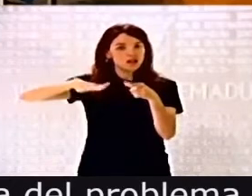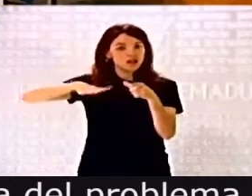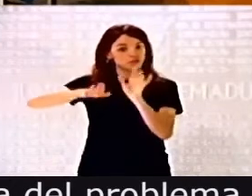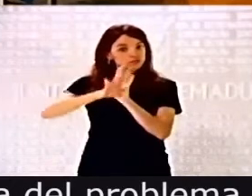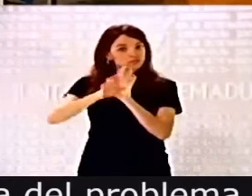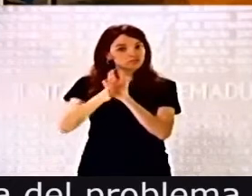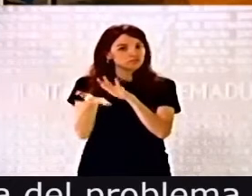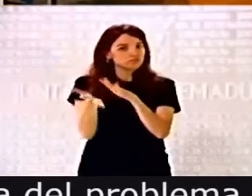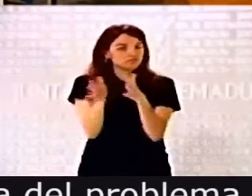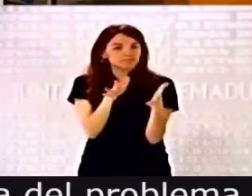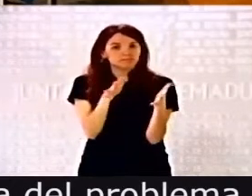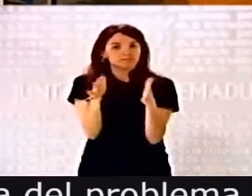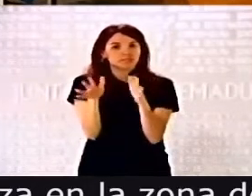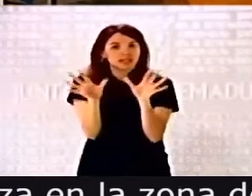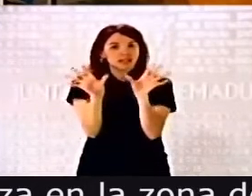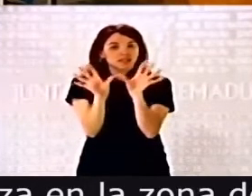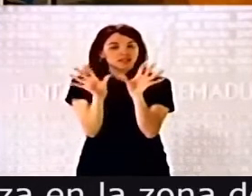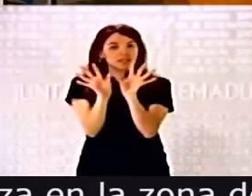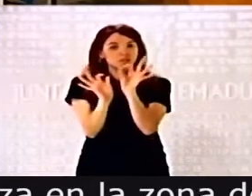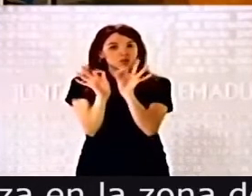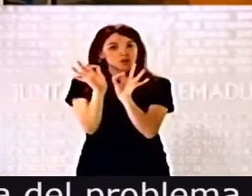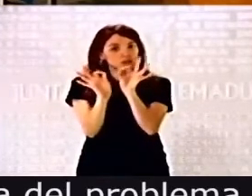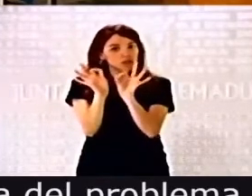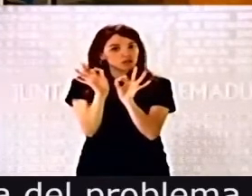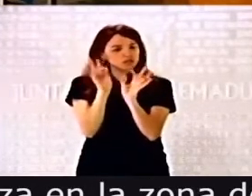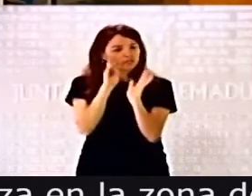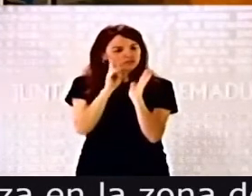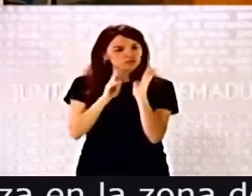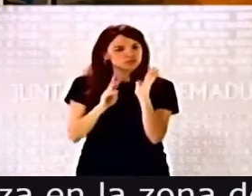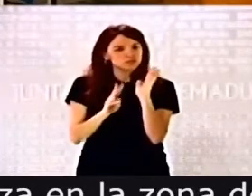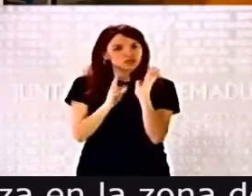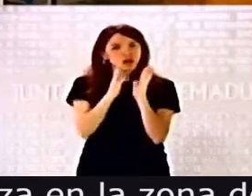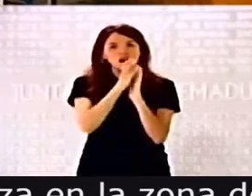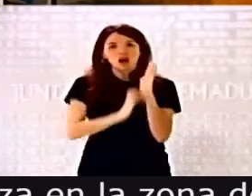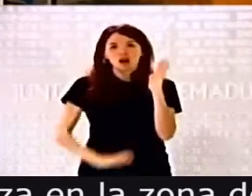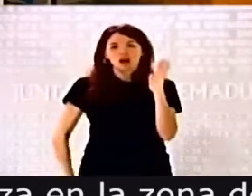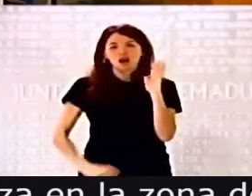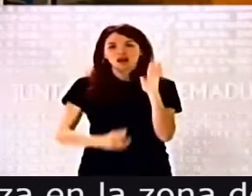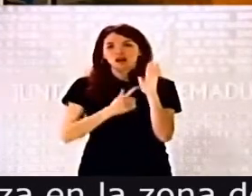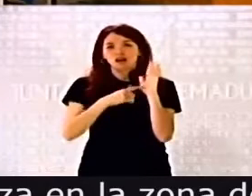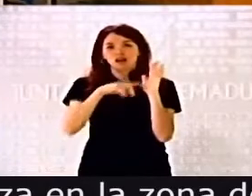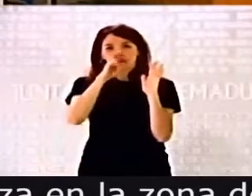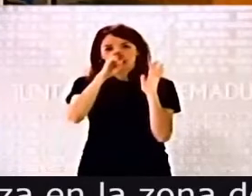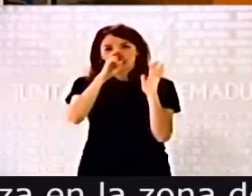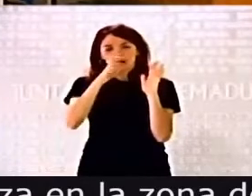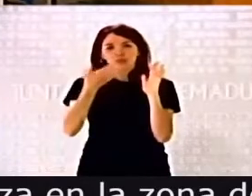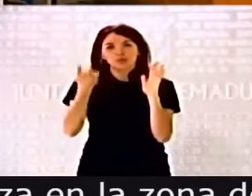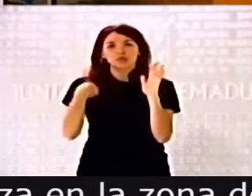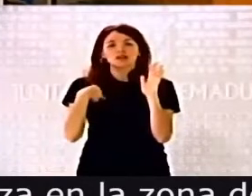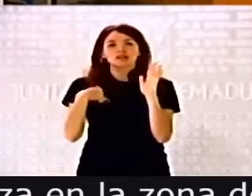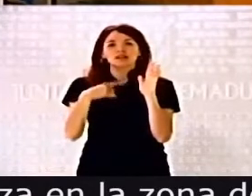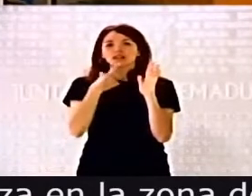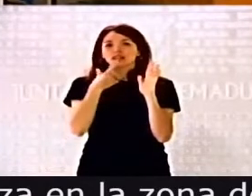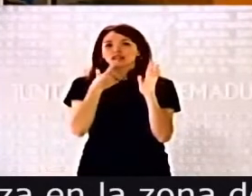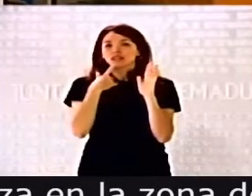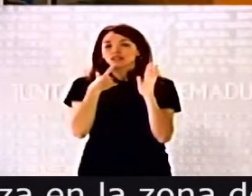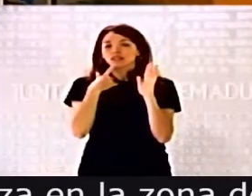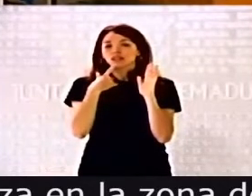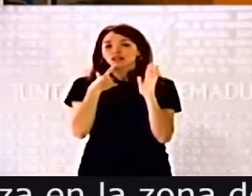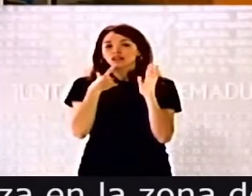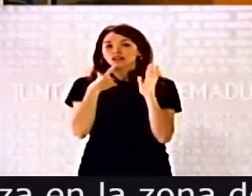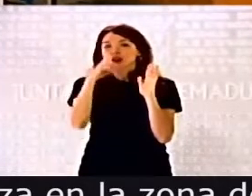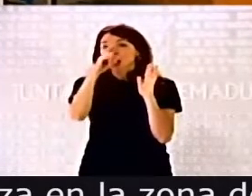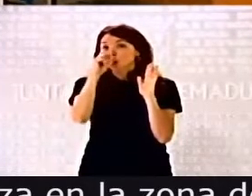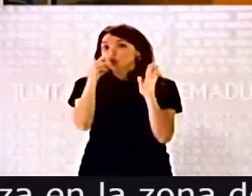siendo aproximadamente del 10%, según estoy leyendo yo en un artículo antiguo, en concreto de finales de 2018.